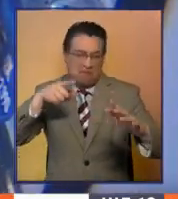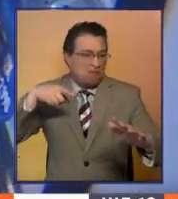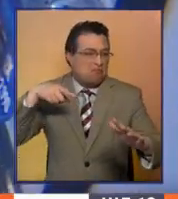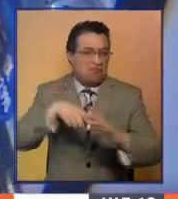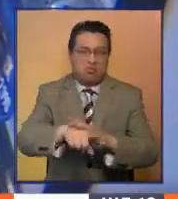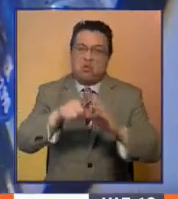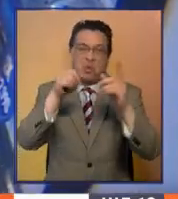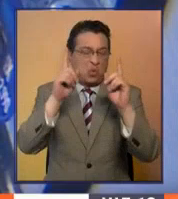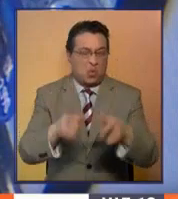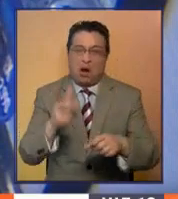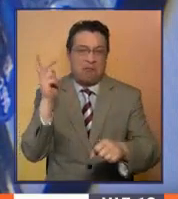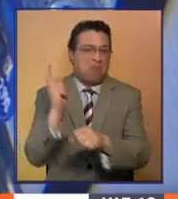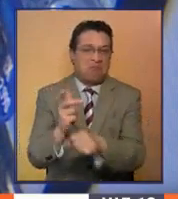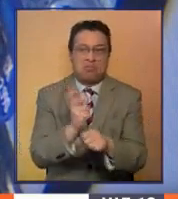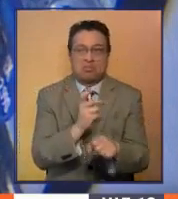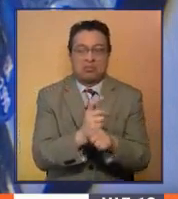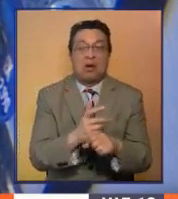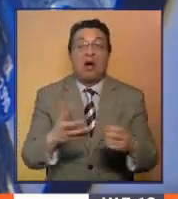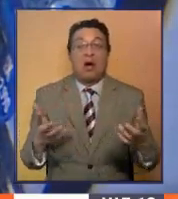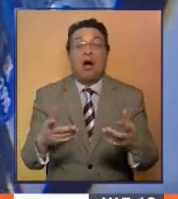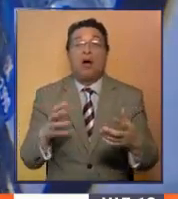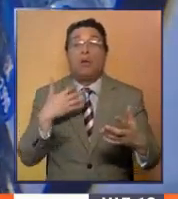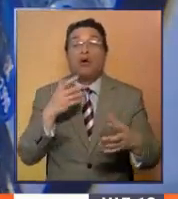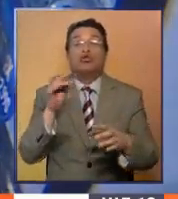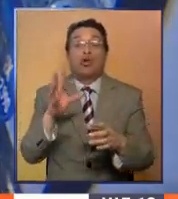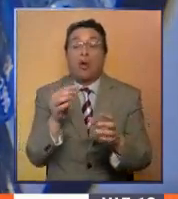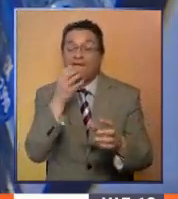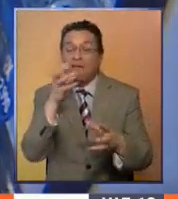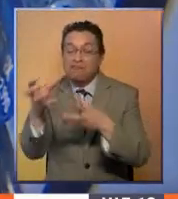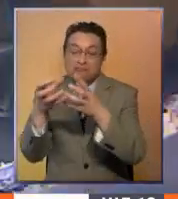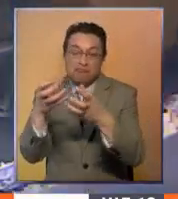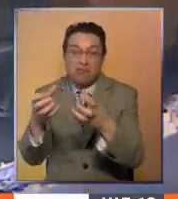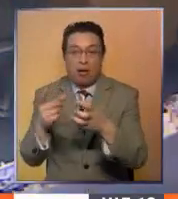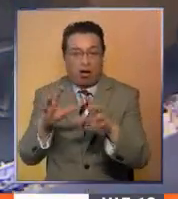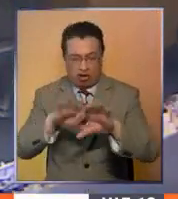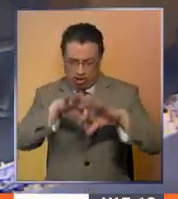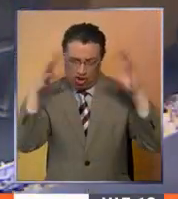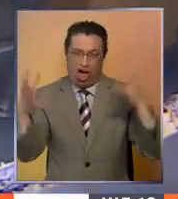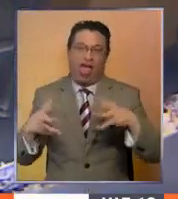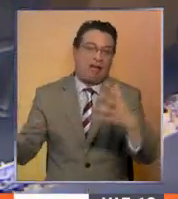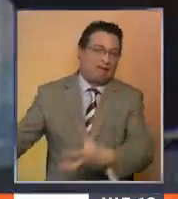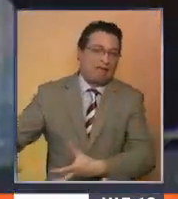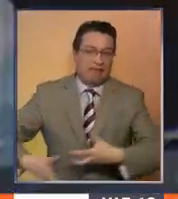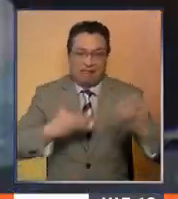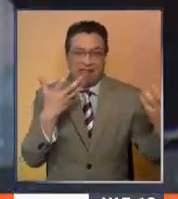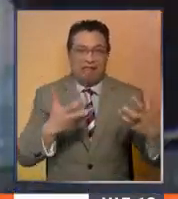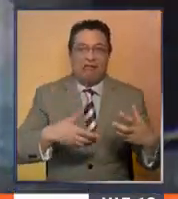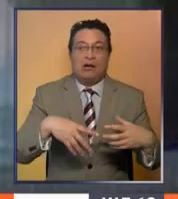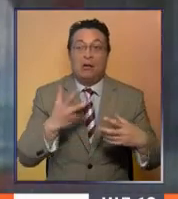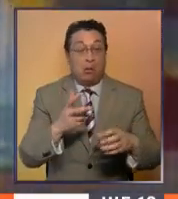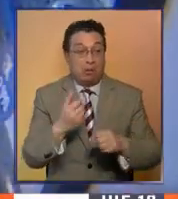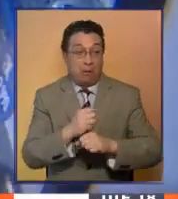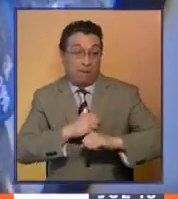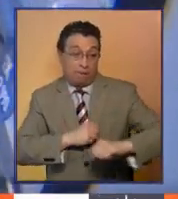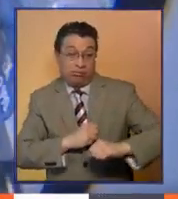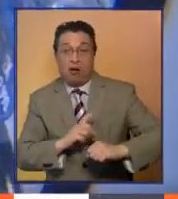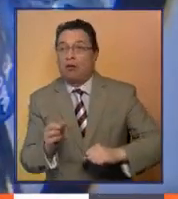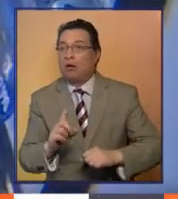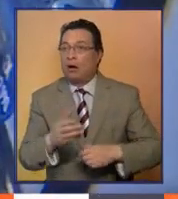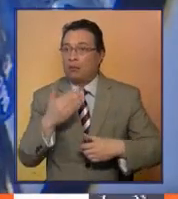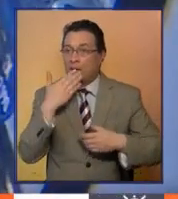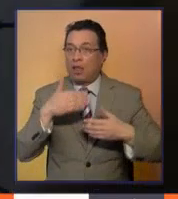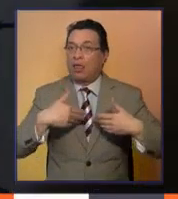impedir sus robos porque llevarse solo algunas bebidas energéticas y se las podían llevar todas resistirse mejor no hacerlo